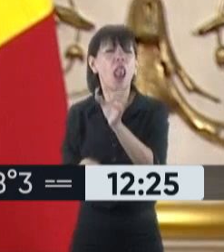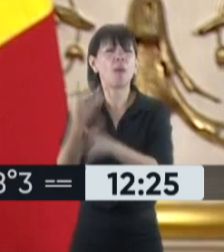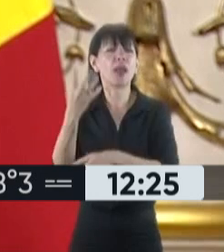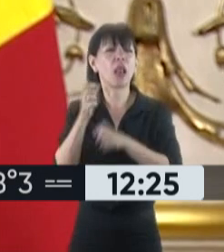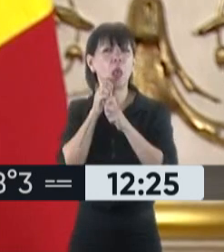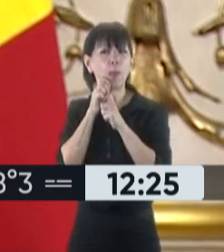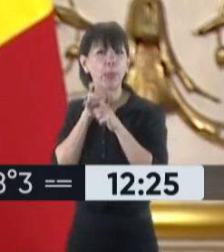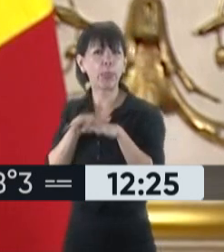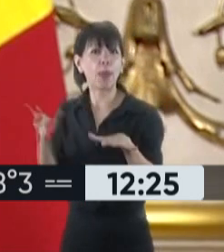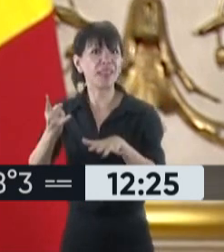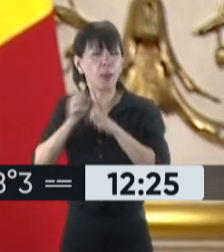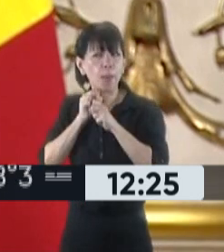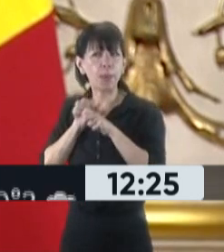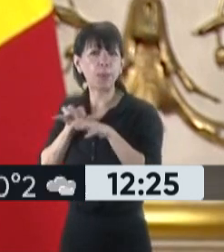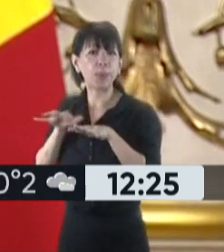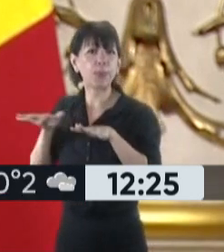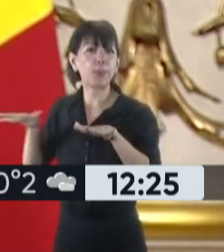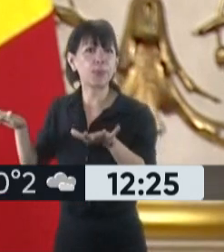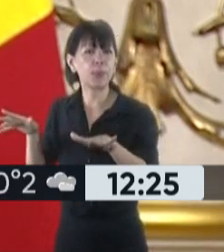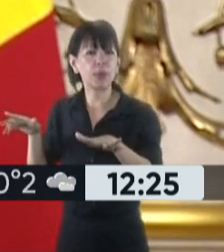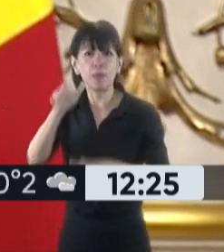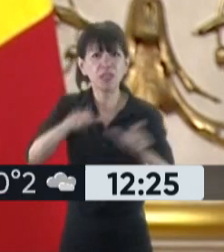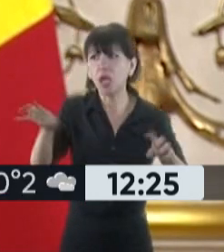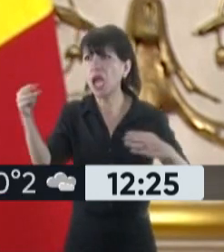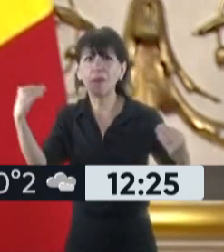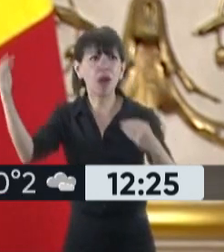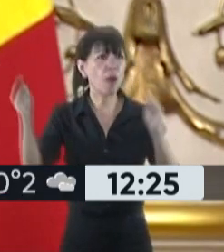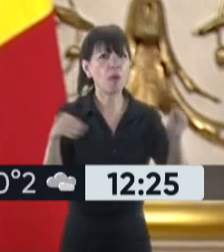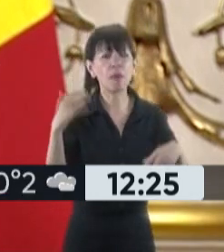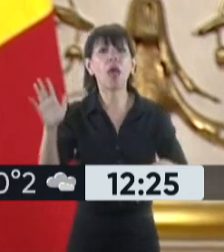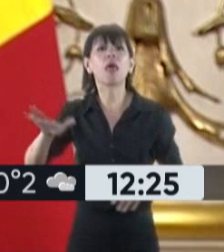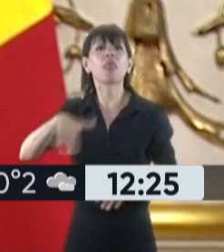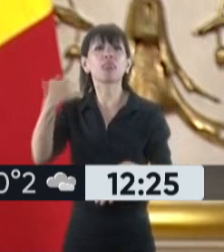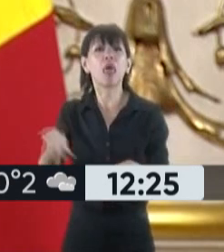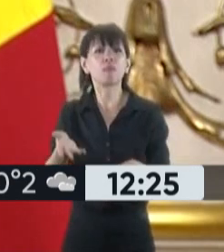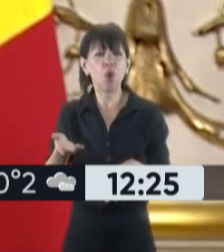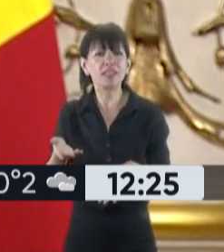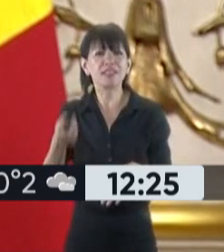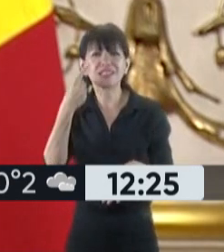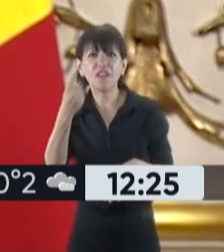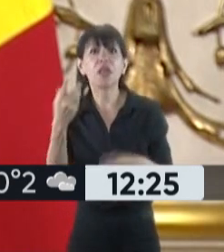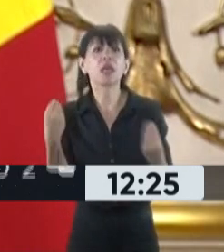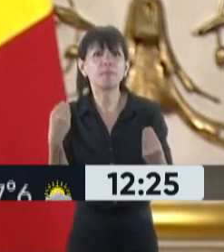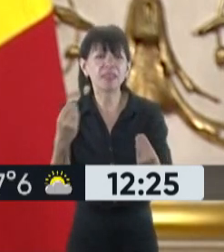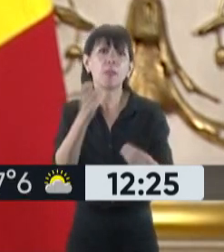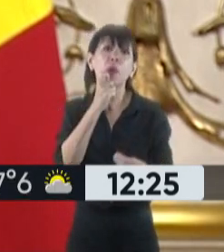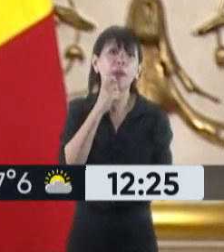operan durante todo el día y cuando termina la tarde retiran su rentabilidad del mercado cambiario